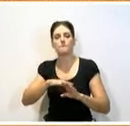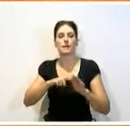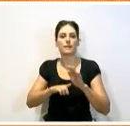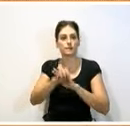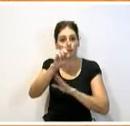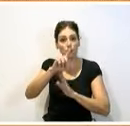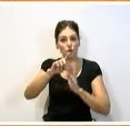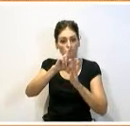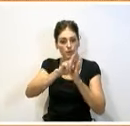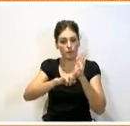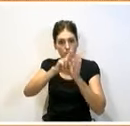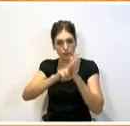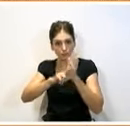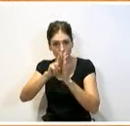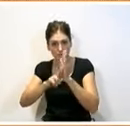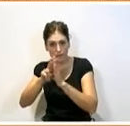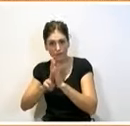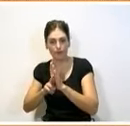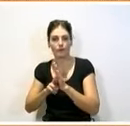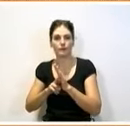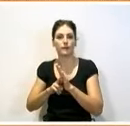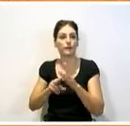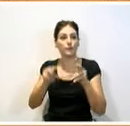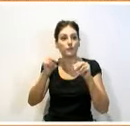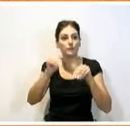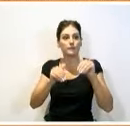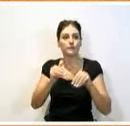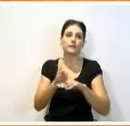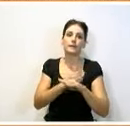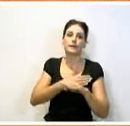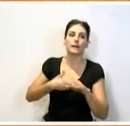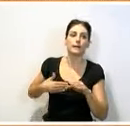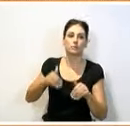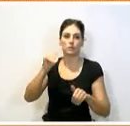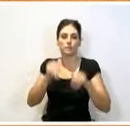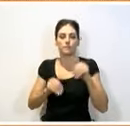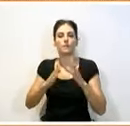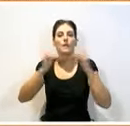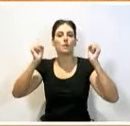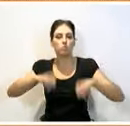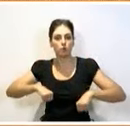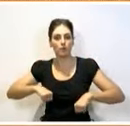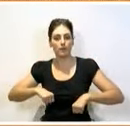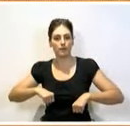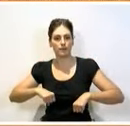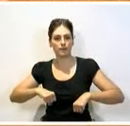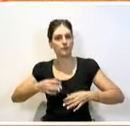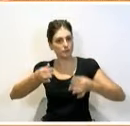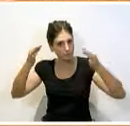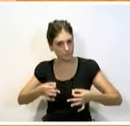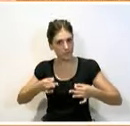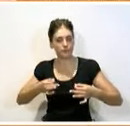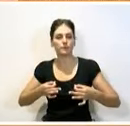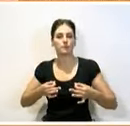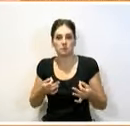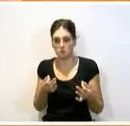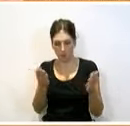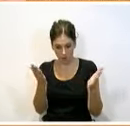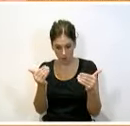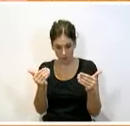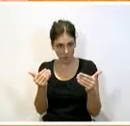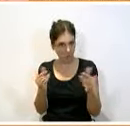reglamentario de esta ley ya antes de acabar la legislatura. Fue votada, aprobada y efectivamente brilla por su